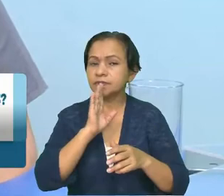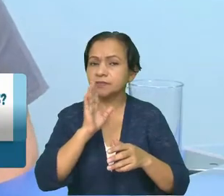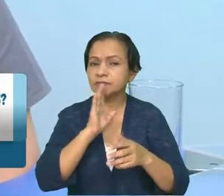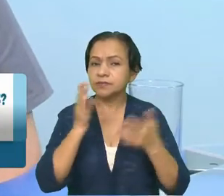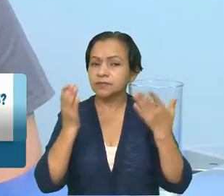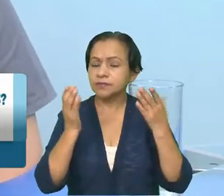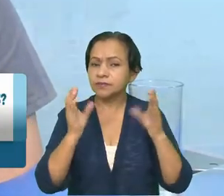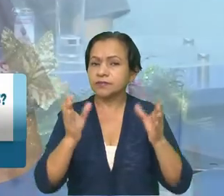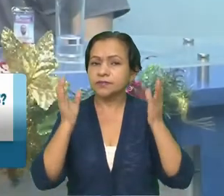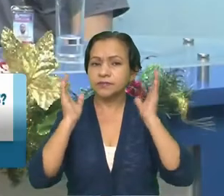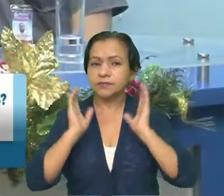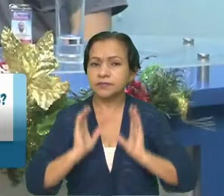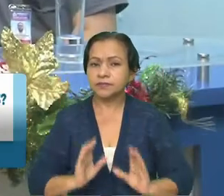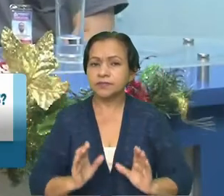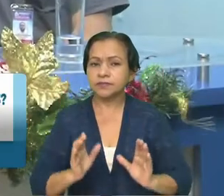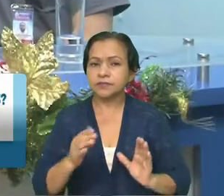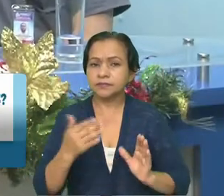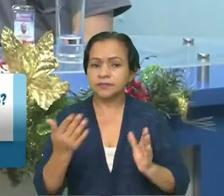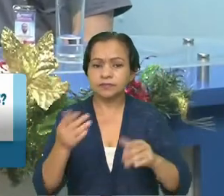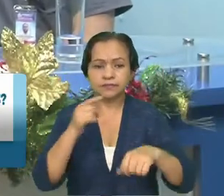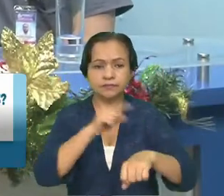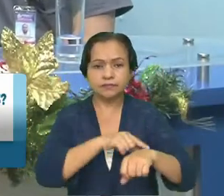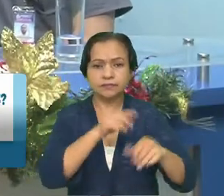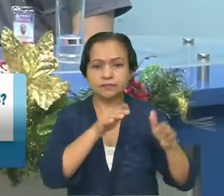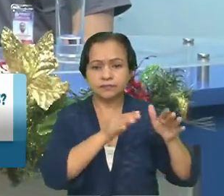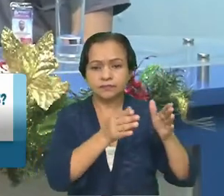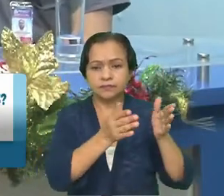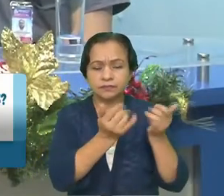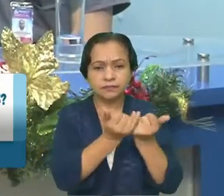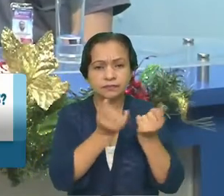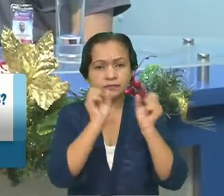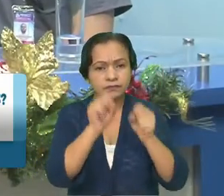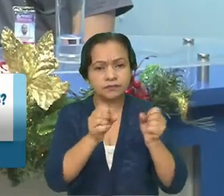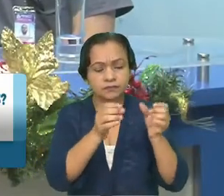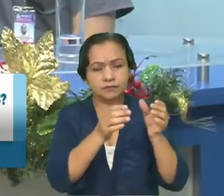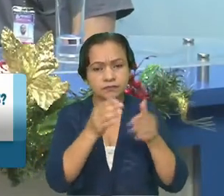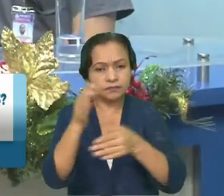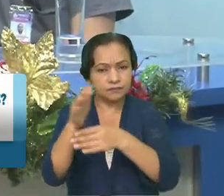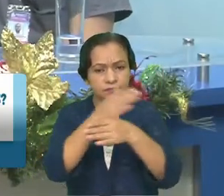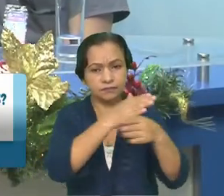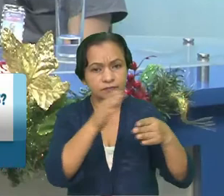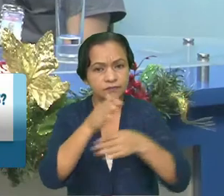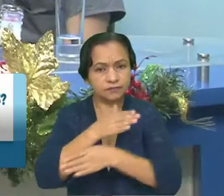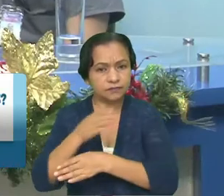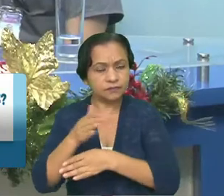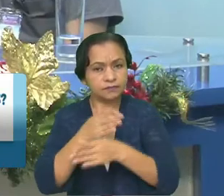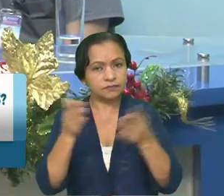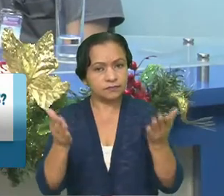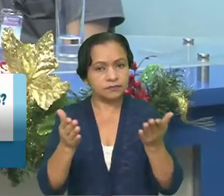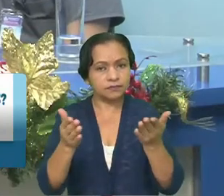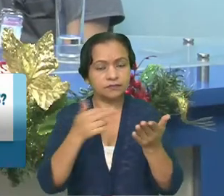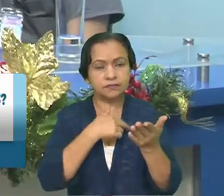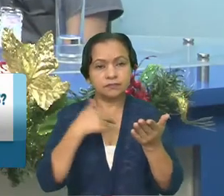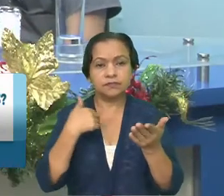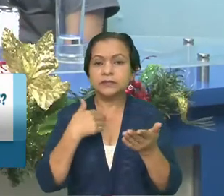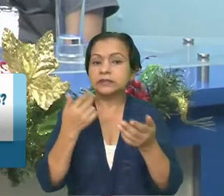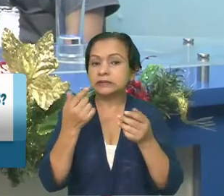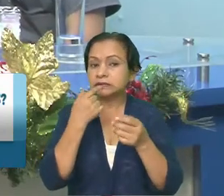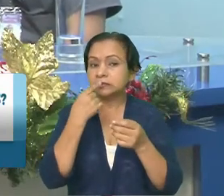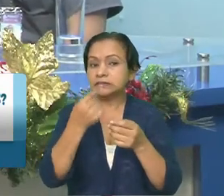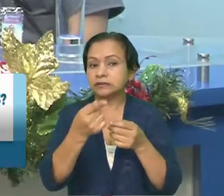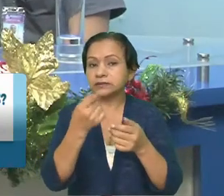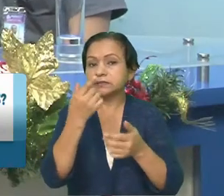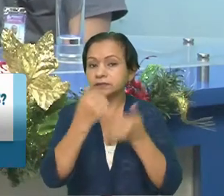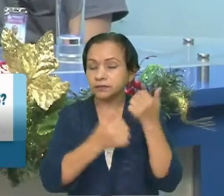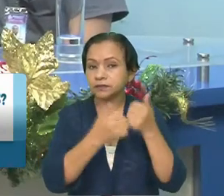episodios, doctor. ¿En qué lapso de tiempo se puede presentar esos diferentes episodios que conlleven a decir que